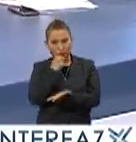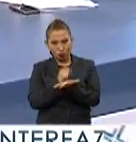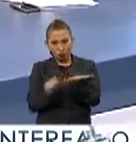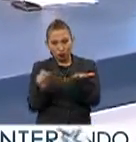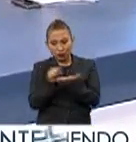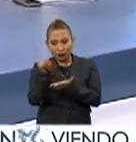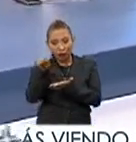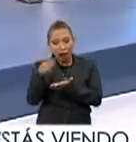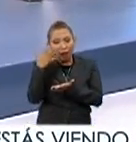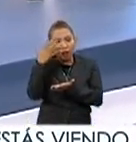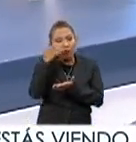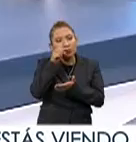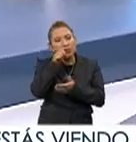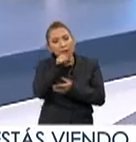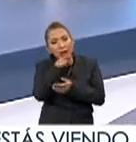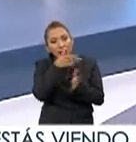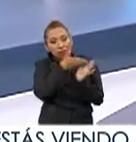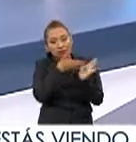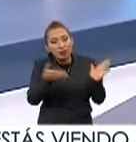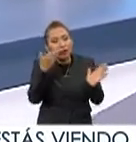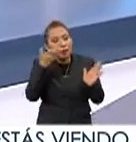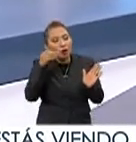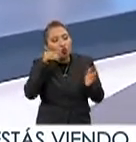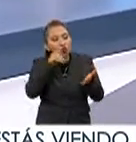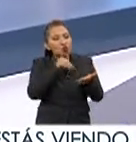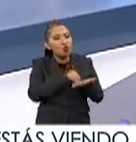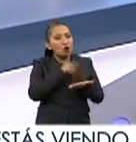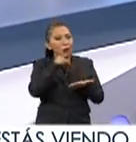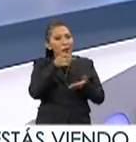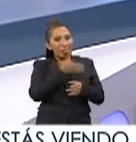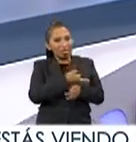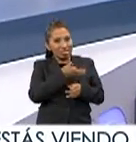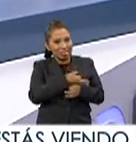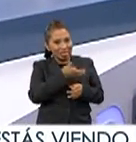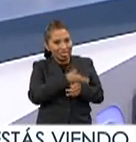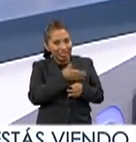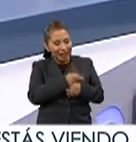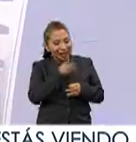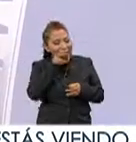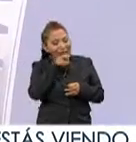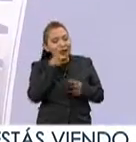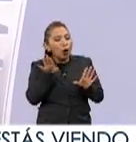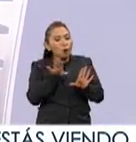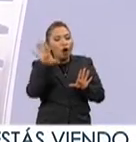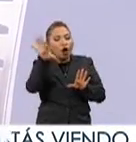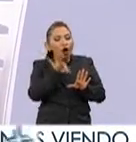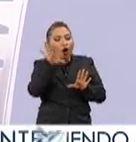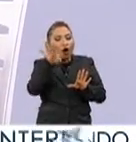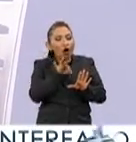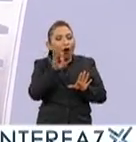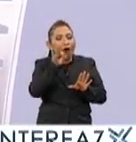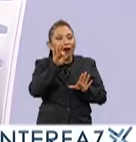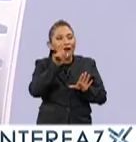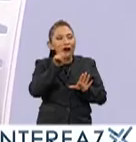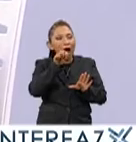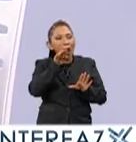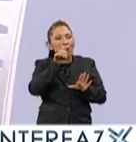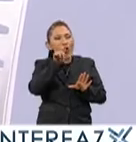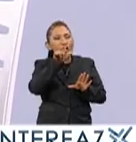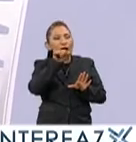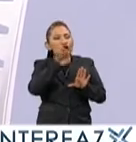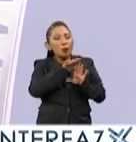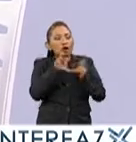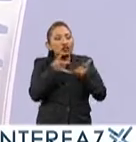se dedicó a cultivar también una zona que tiene que ver con el humor, con la que creaba como pequeñas fábulas, como